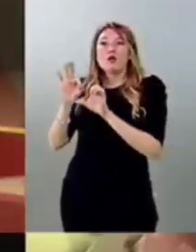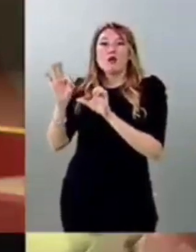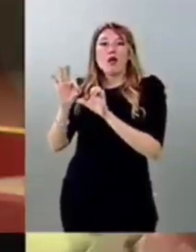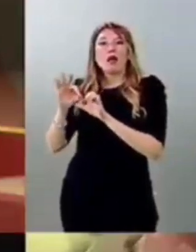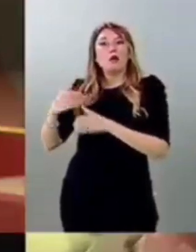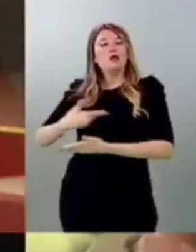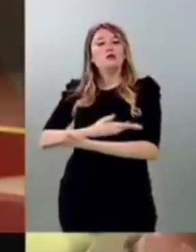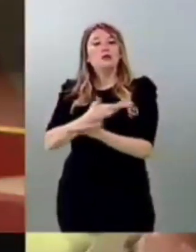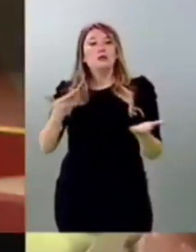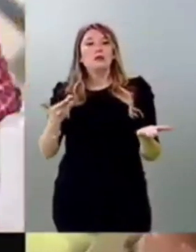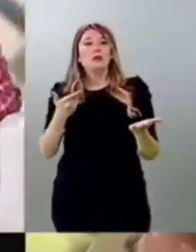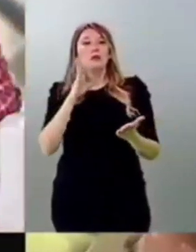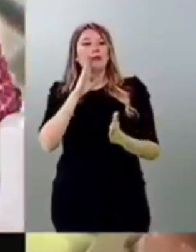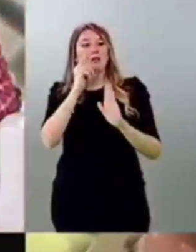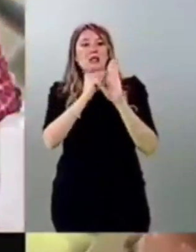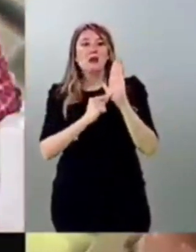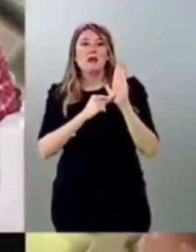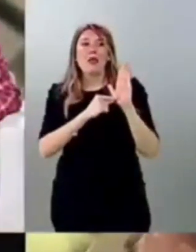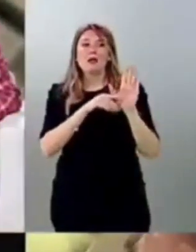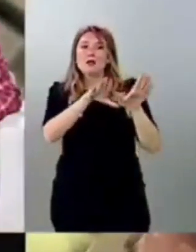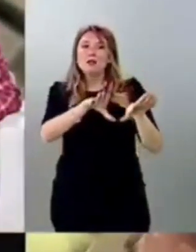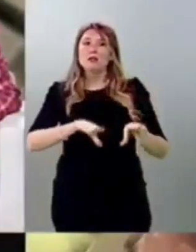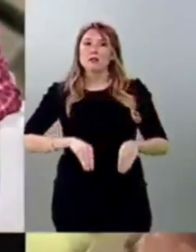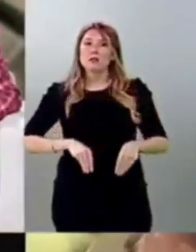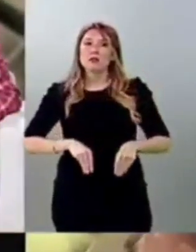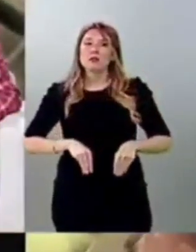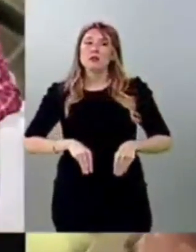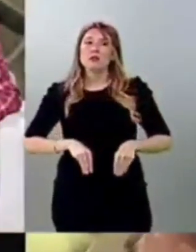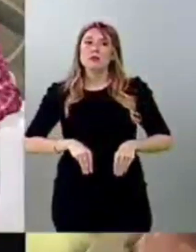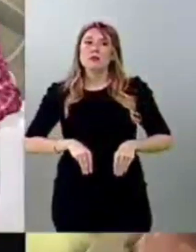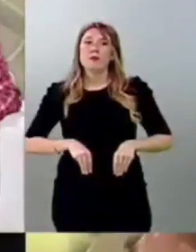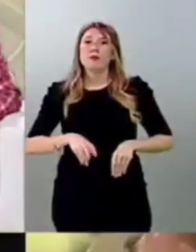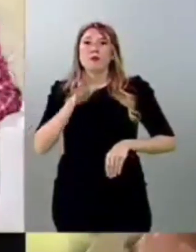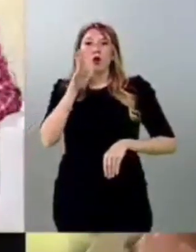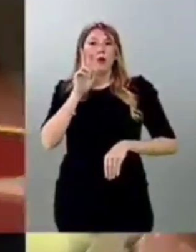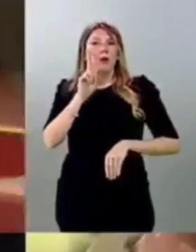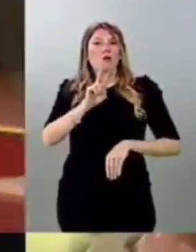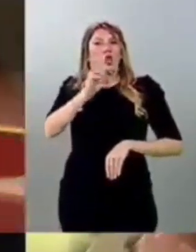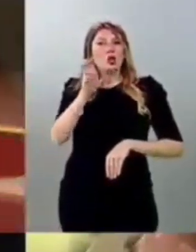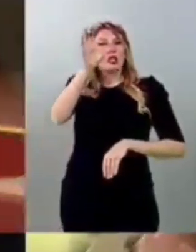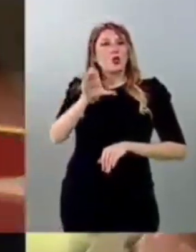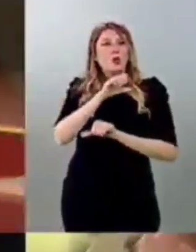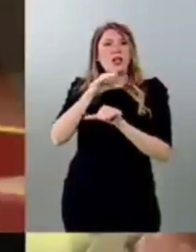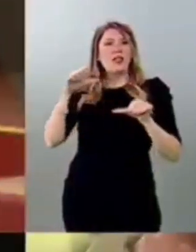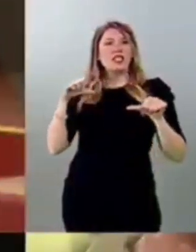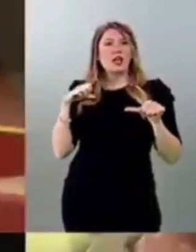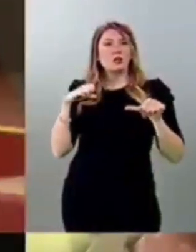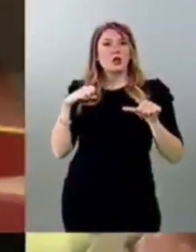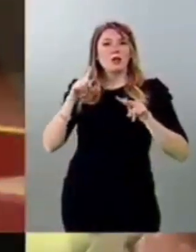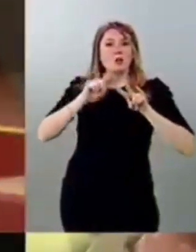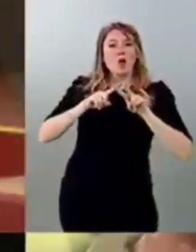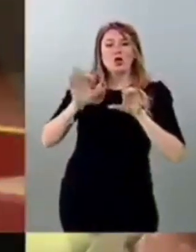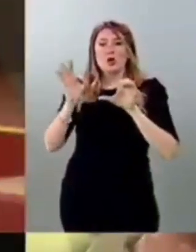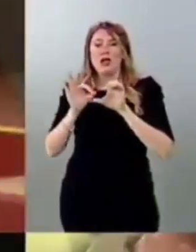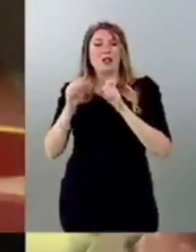dispuesto a asumir esas medidas progresistas, como vemos cómo actúa en otras comunidades donde gobierna con Ciudadanos y Vox, y es